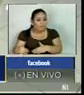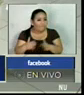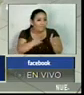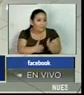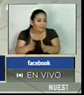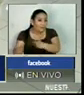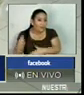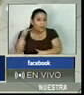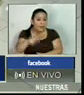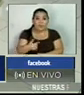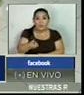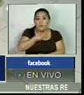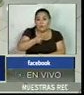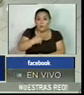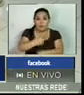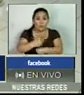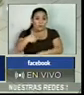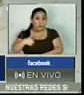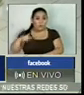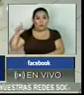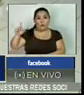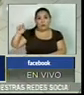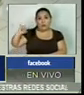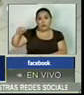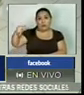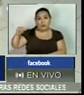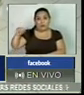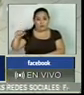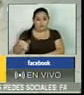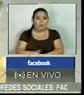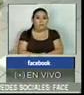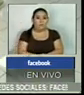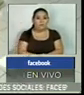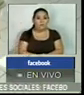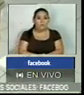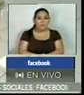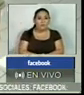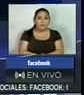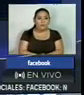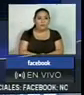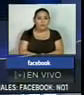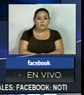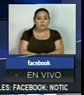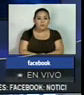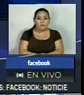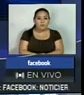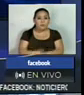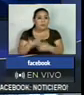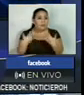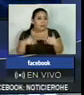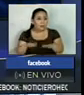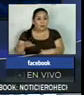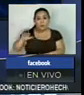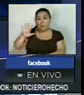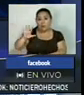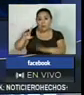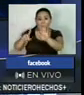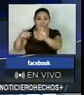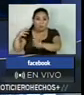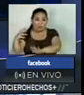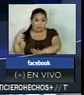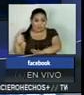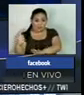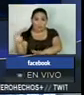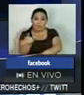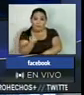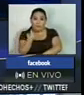generando en Guatemala, soy Dijia Toledo y este es mi reporte para la RINEA. Y con más de 560 casos de